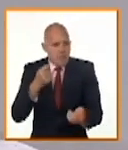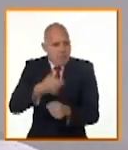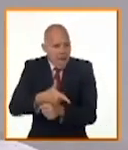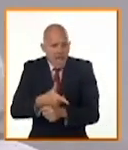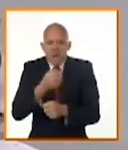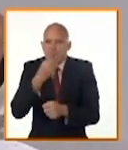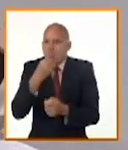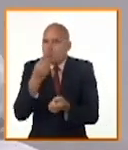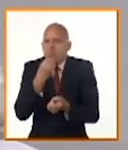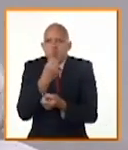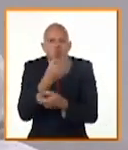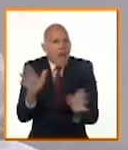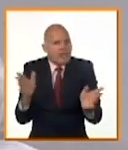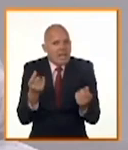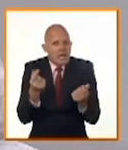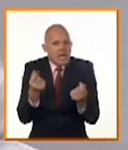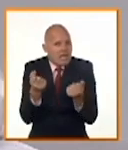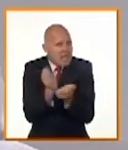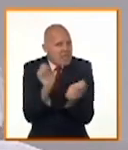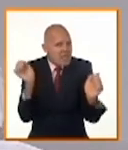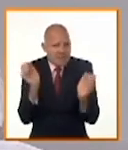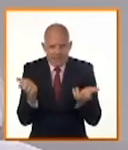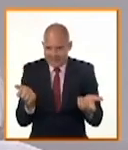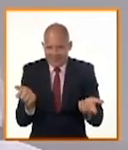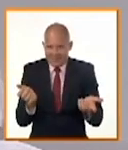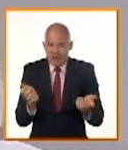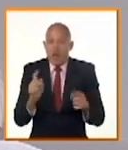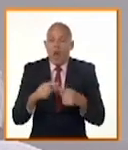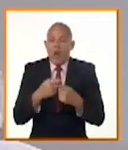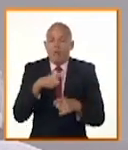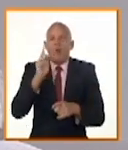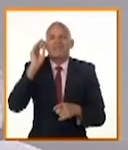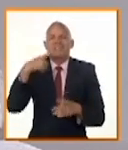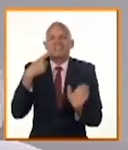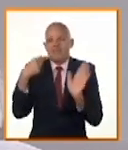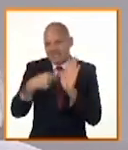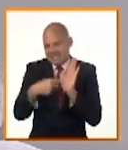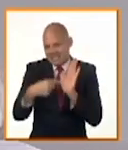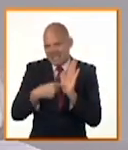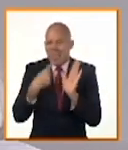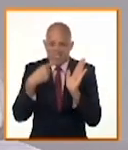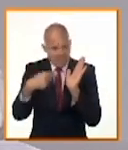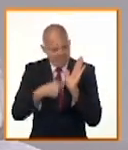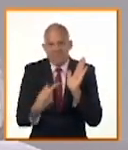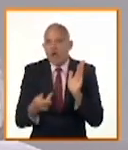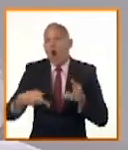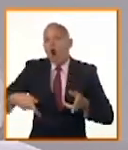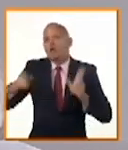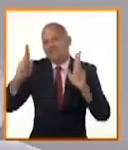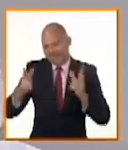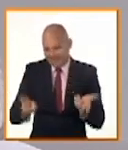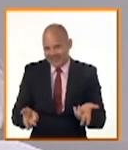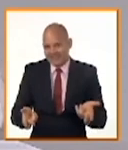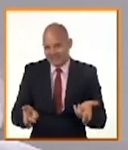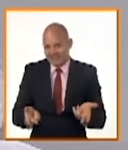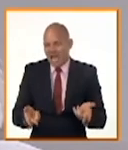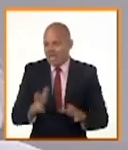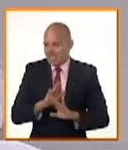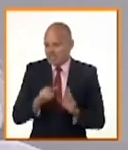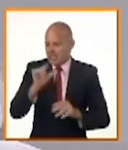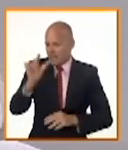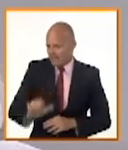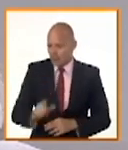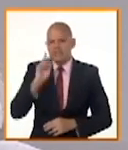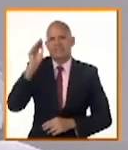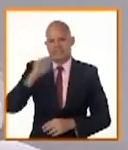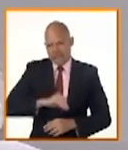Una privada o sea estamos hablando de esa relación de cobros y pagos ya en esos umbrales no funcionan porque se sobreentiende de que es una persona que está autorizada